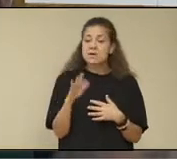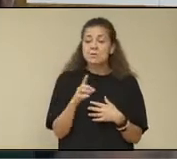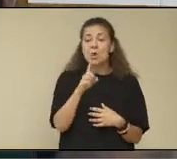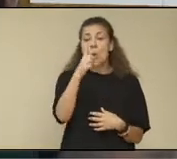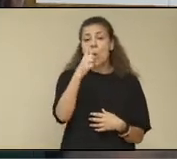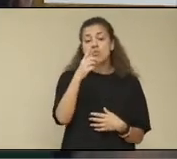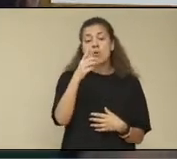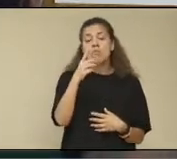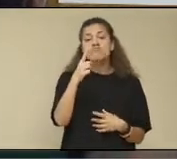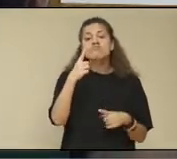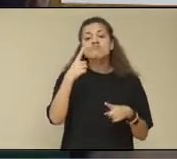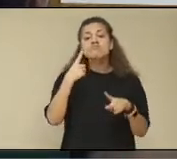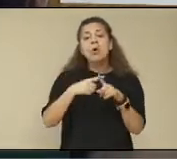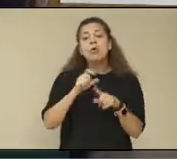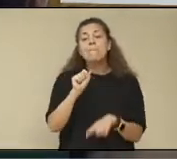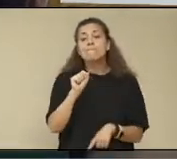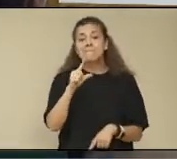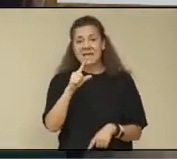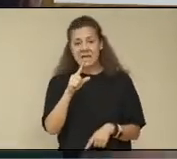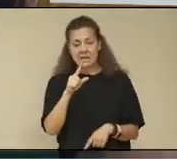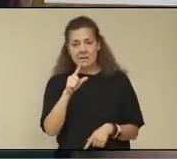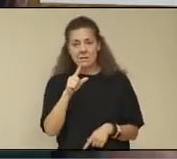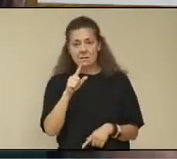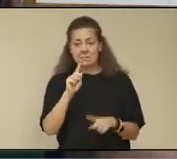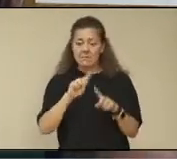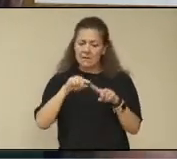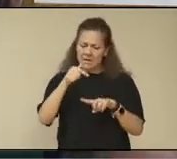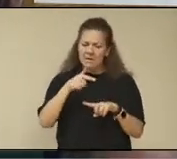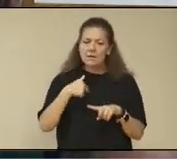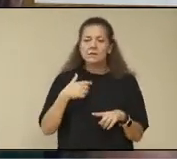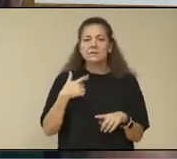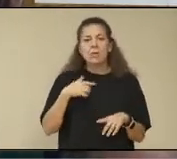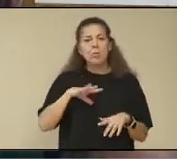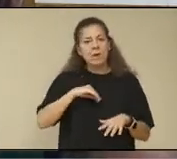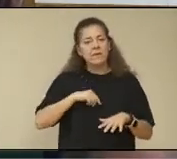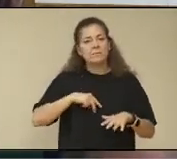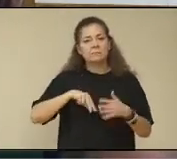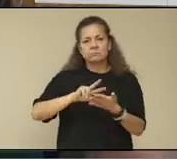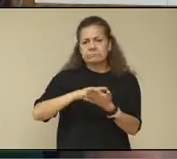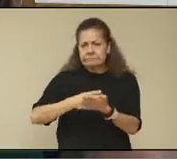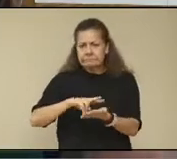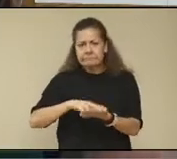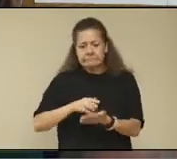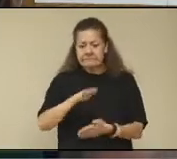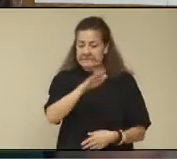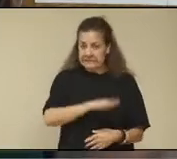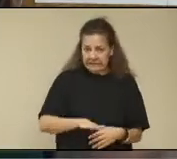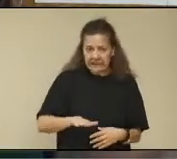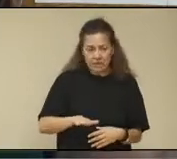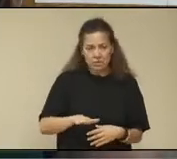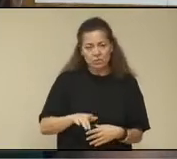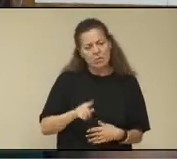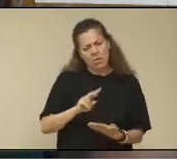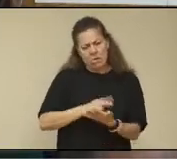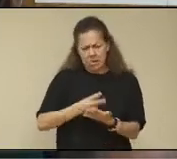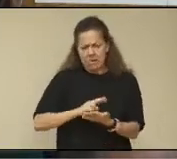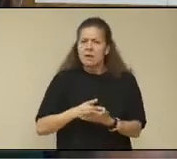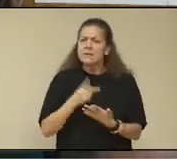por 1000 de casos pues tiene un efecto de convulsiones en niños bastante